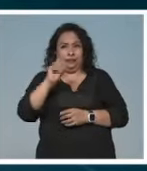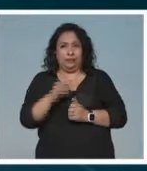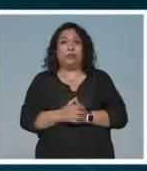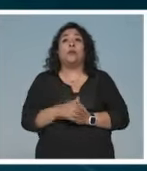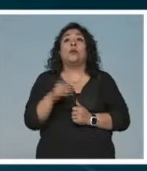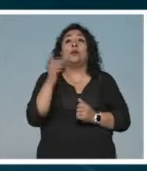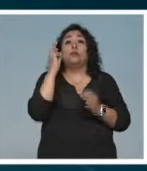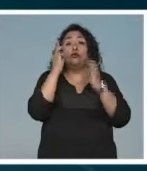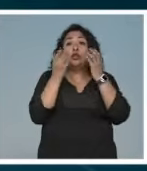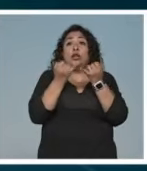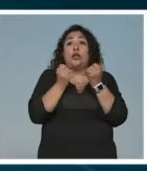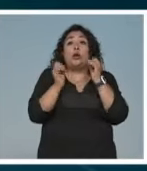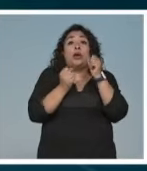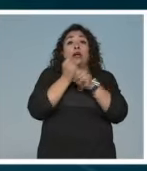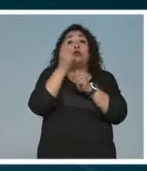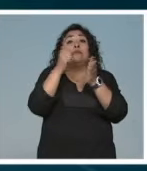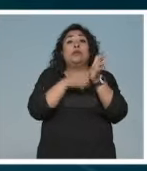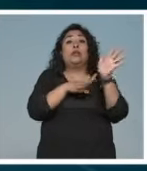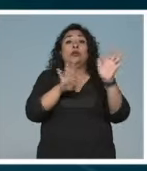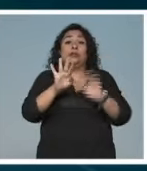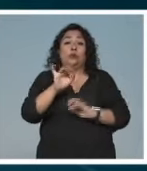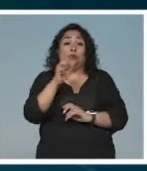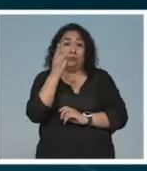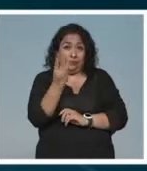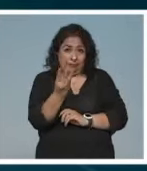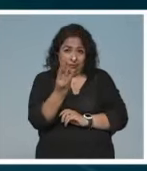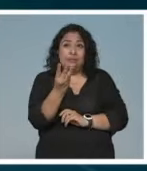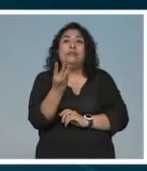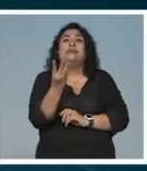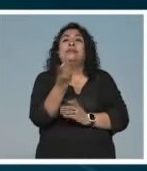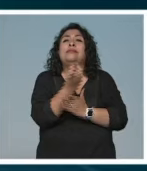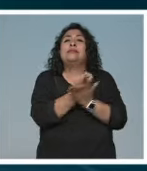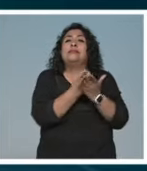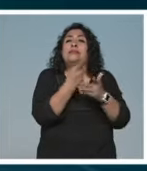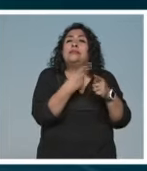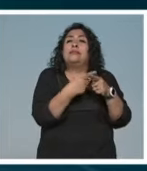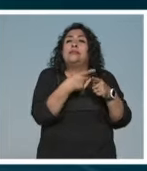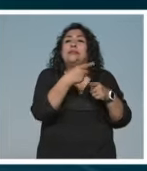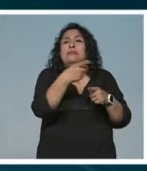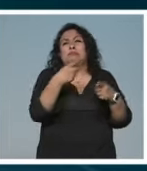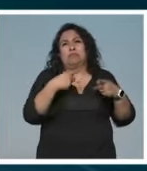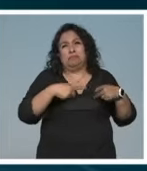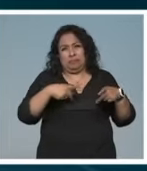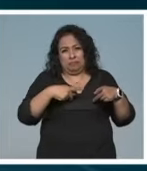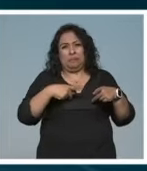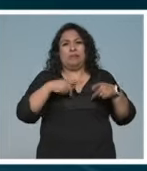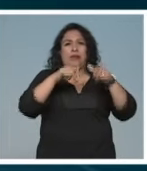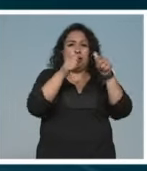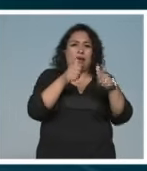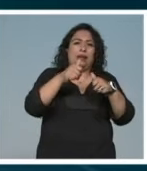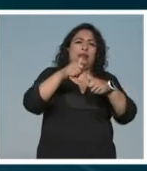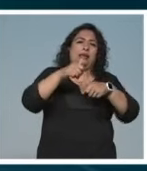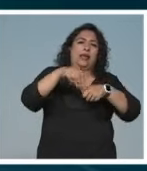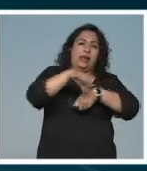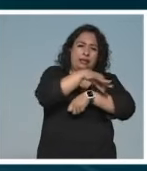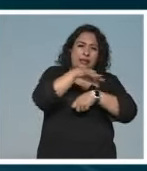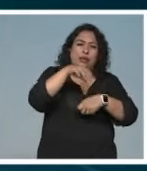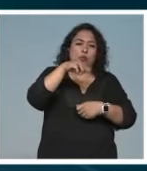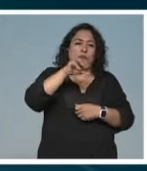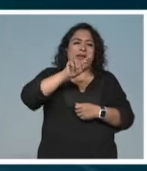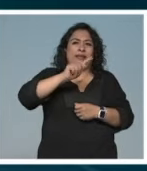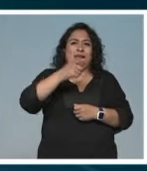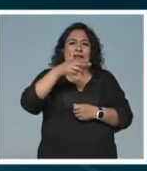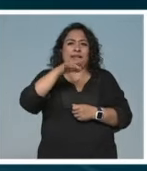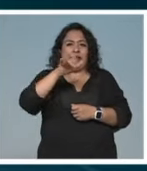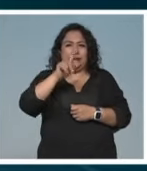se inaugura en 1953, ¿no? Diseñado por artista y arquitecto Matías Geritz. Entonces, desde el